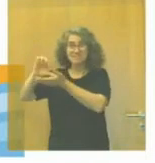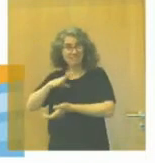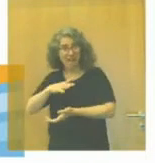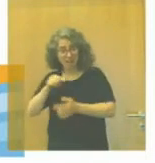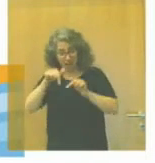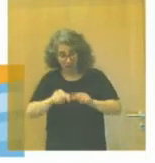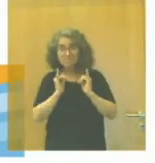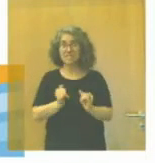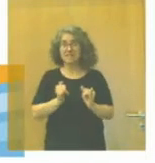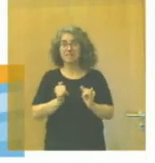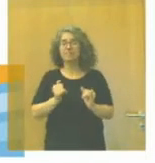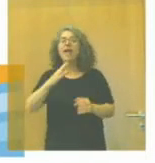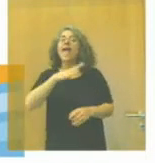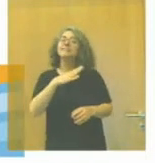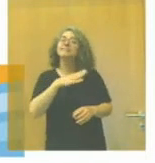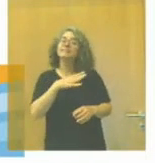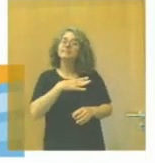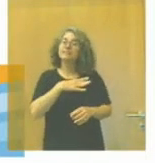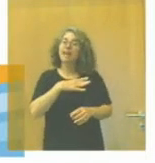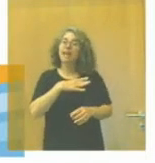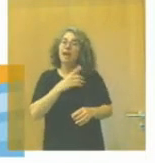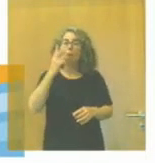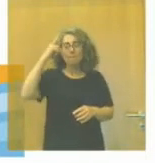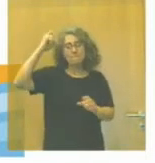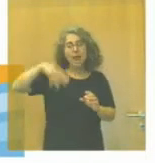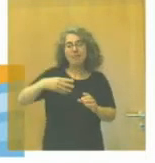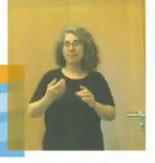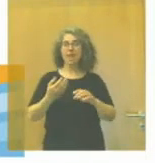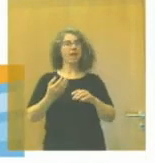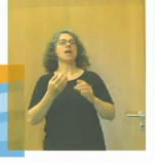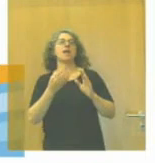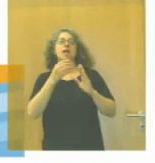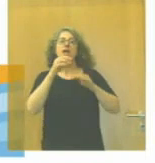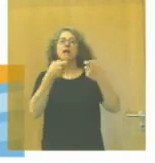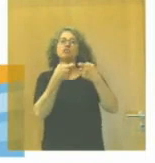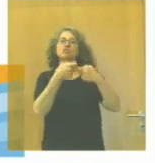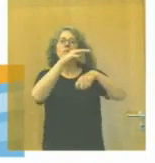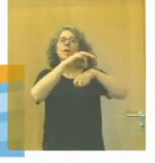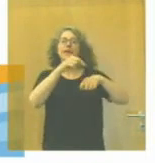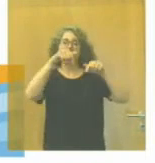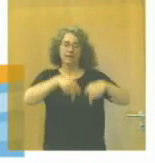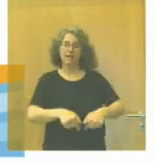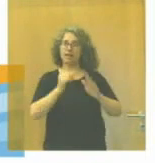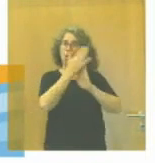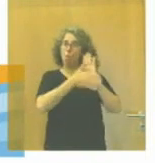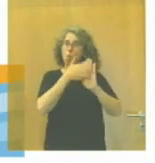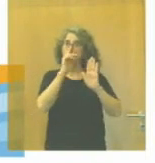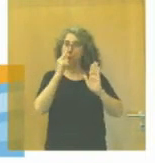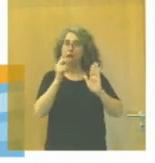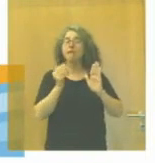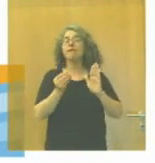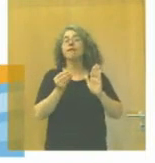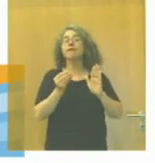tienen, existe un plan de prestaciones desde hace unos cuantos años acá en el país,